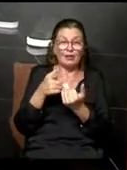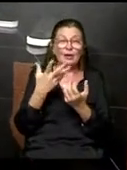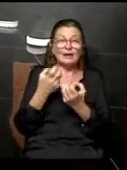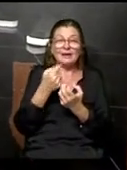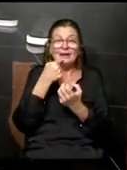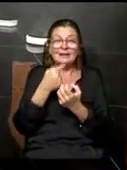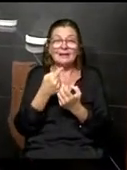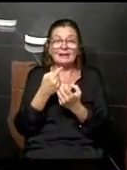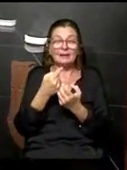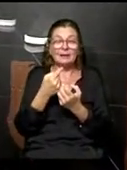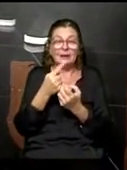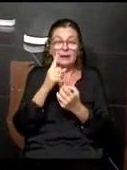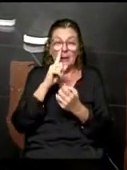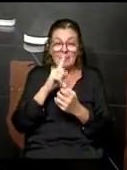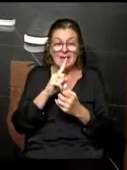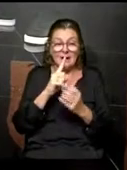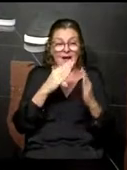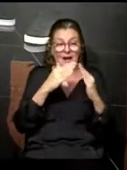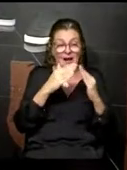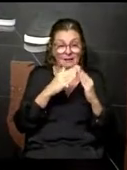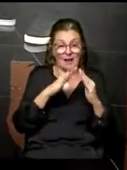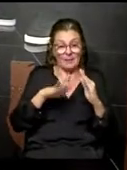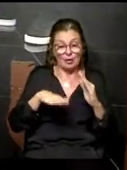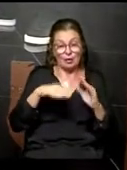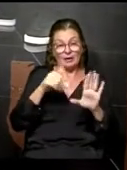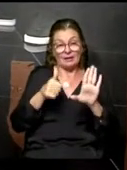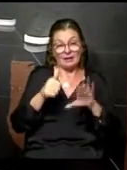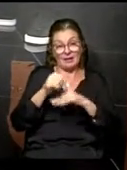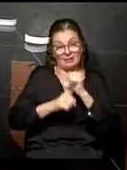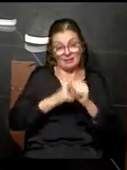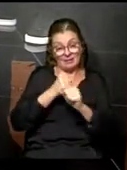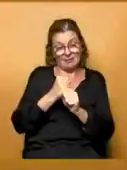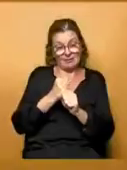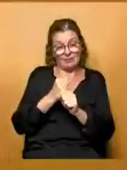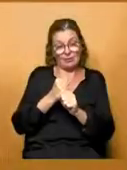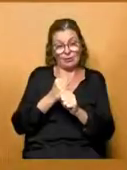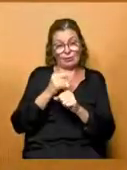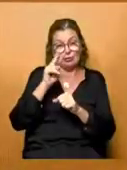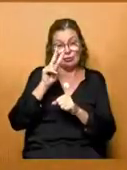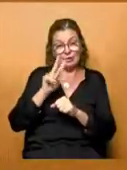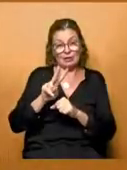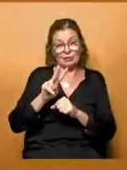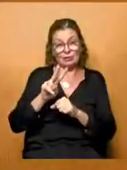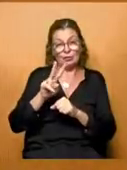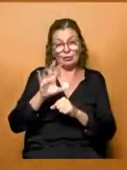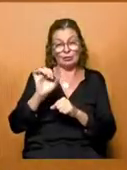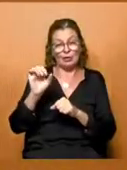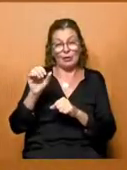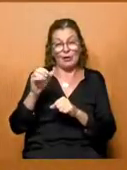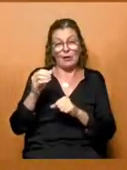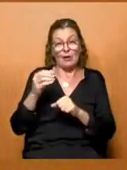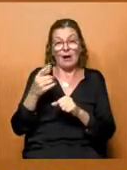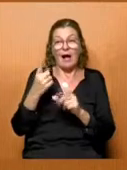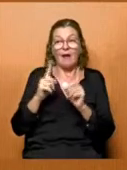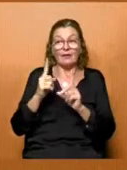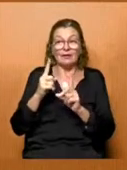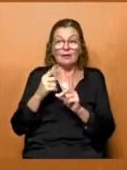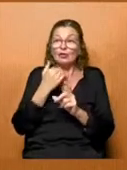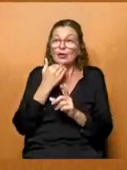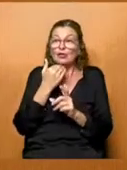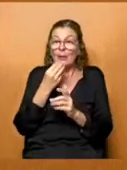es que cada 1,000 hogares con niños menores de 6 años, 200 viven inseguridad